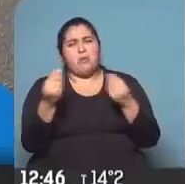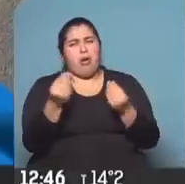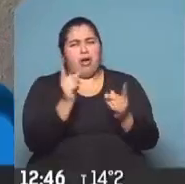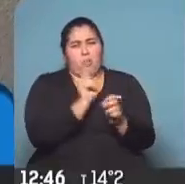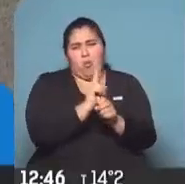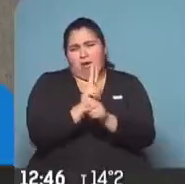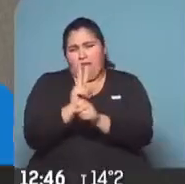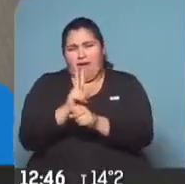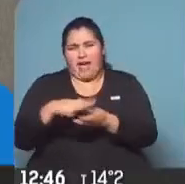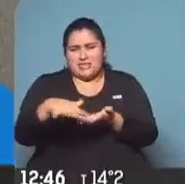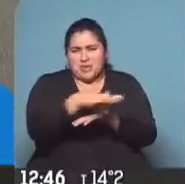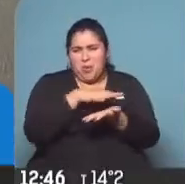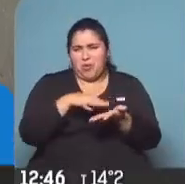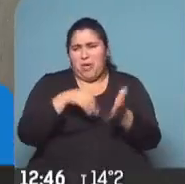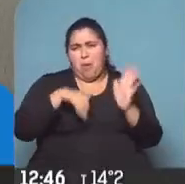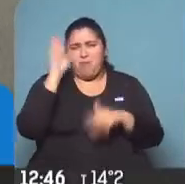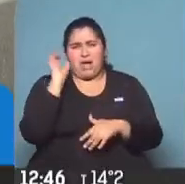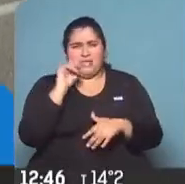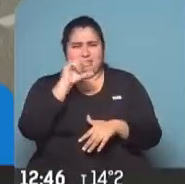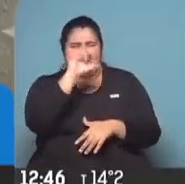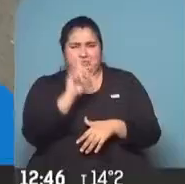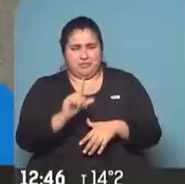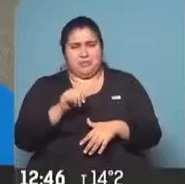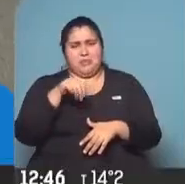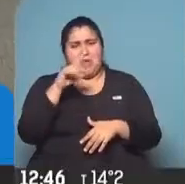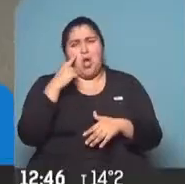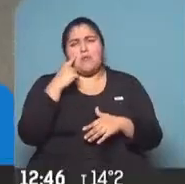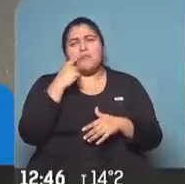la seguridad era ser necesitado mayor en general de la armada